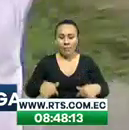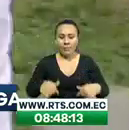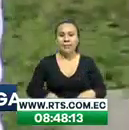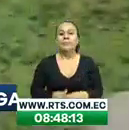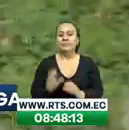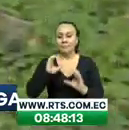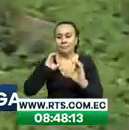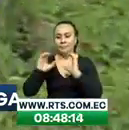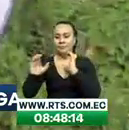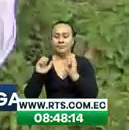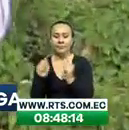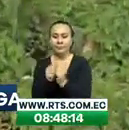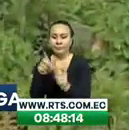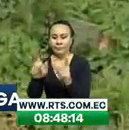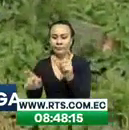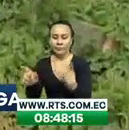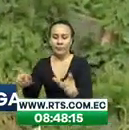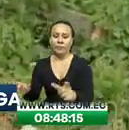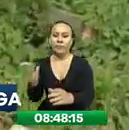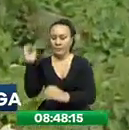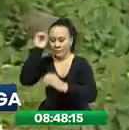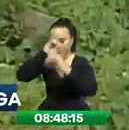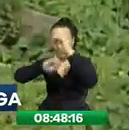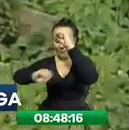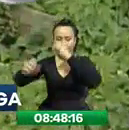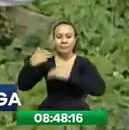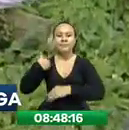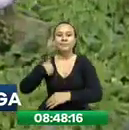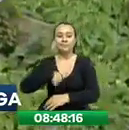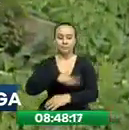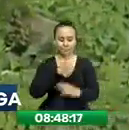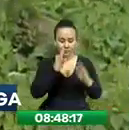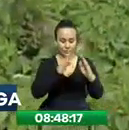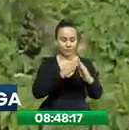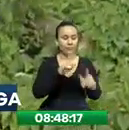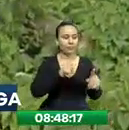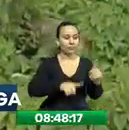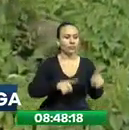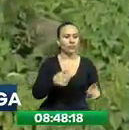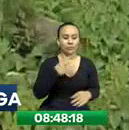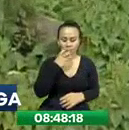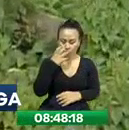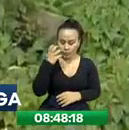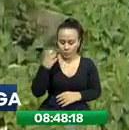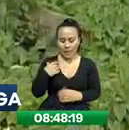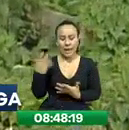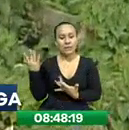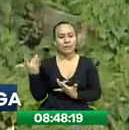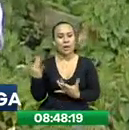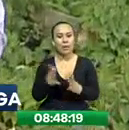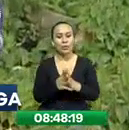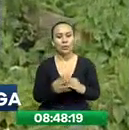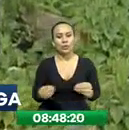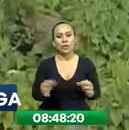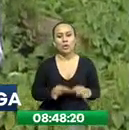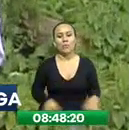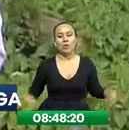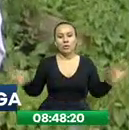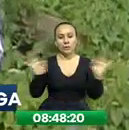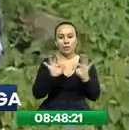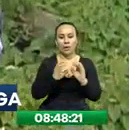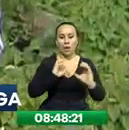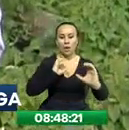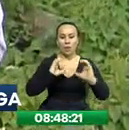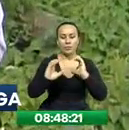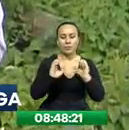si conversamos también con otros habitantes que, como observaron, han salido de sus casas, están indignados. Esperan una solución importante, a ver si se conversa entre